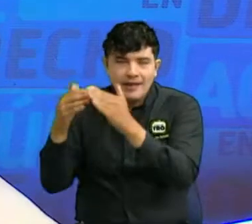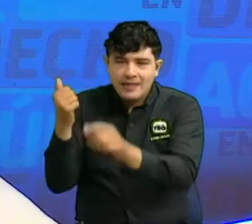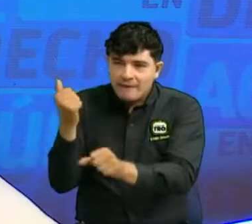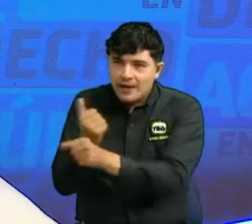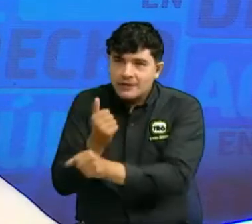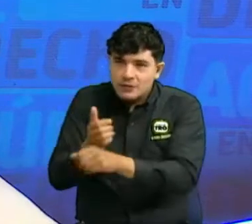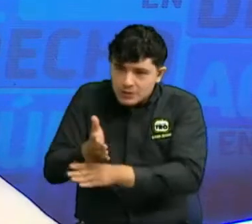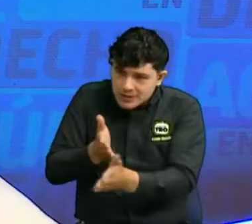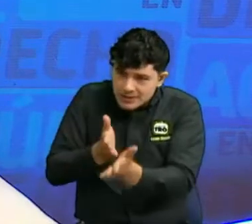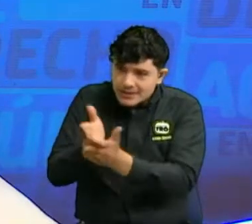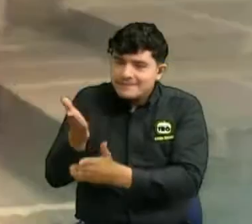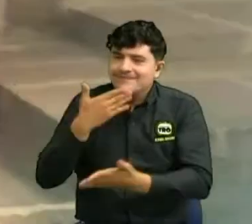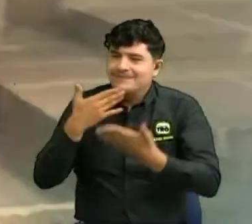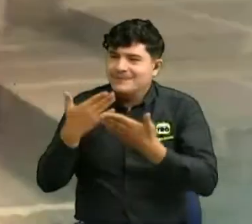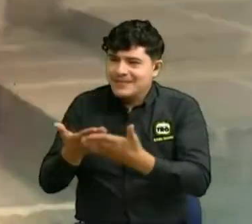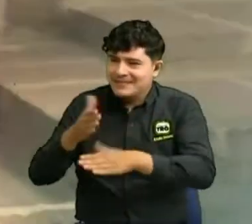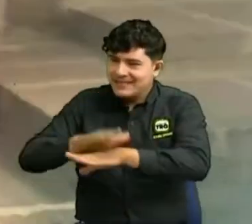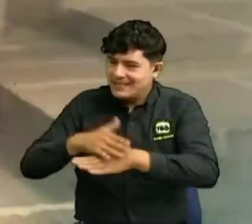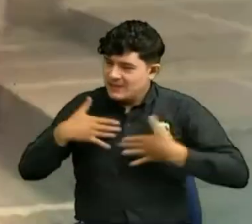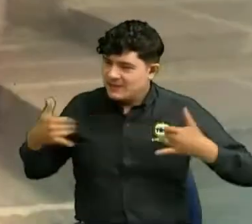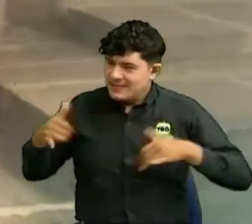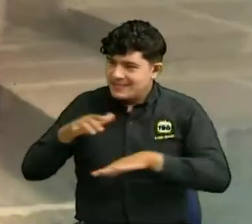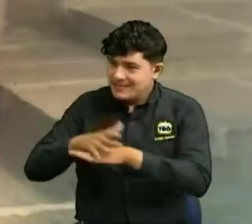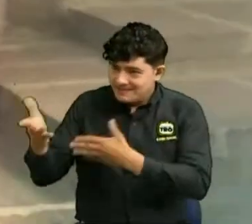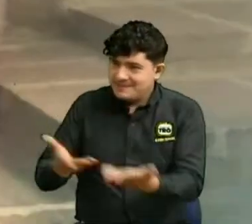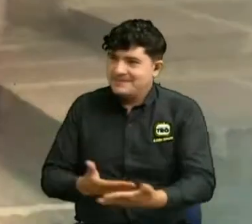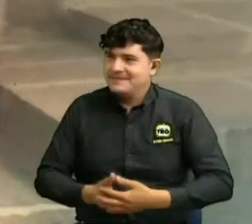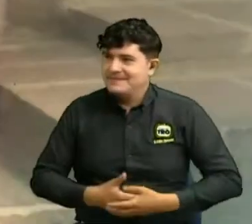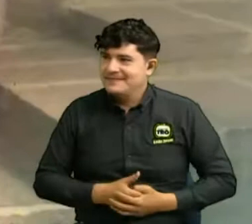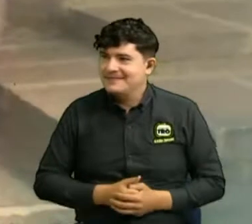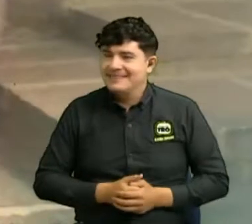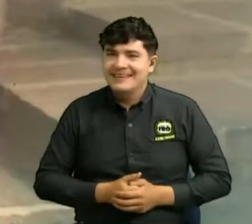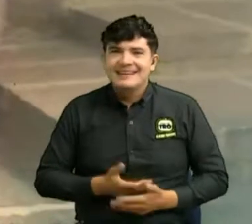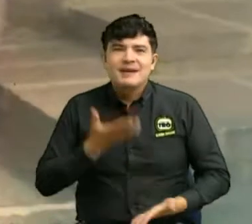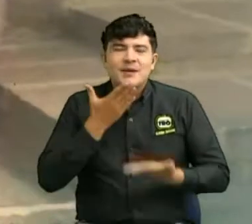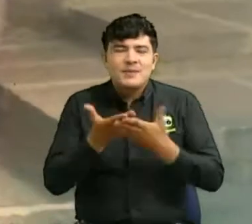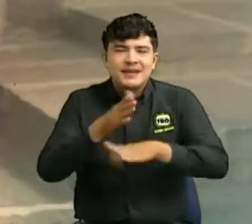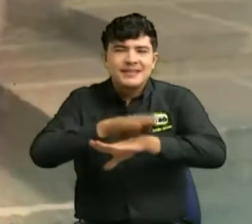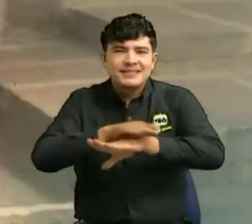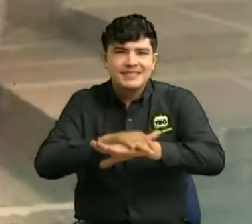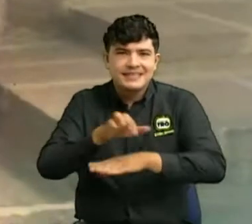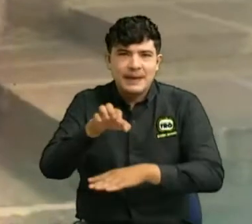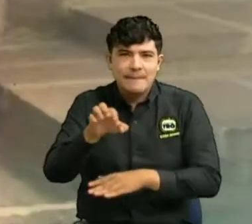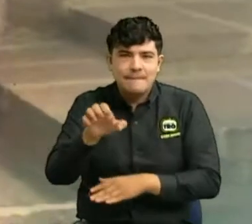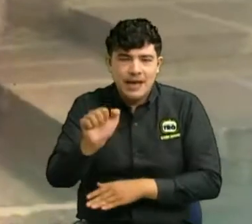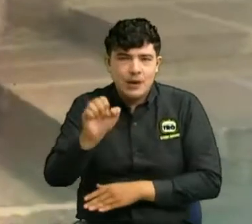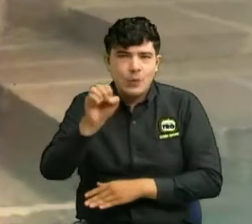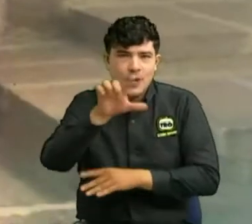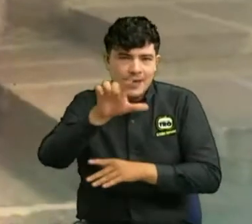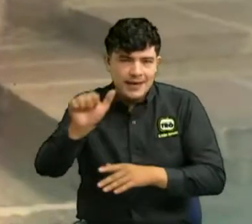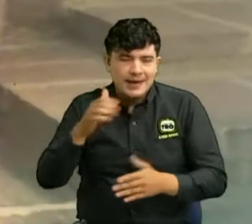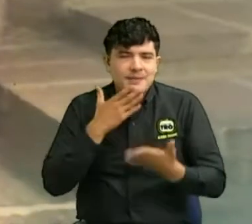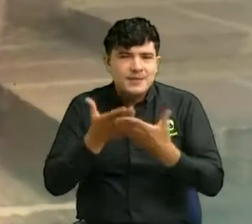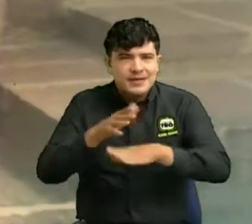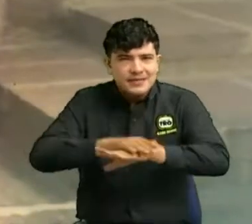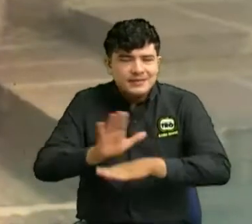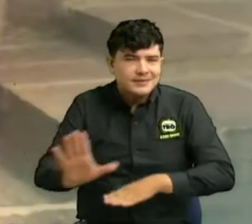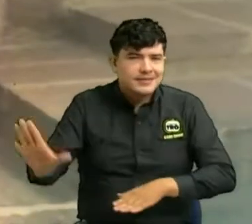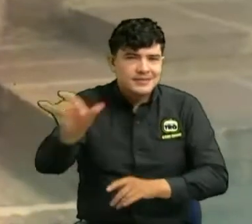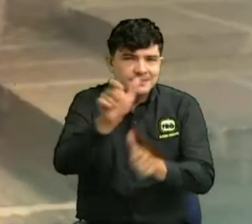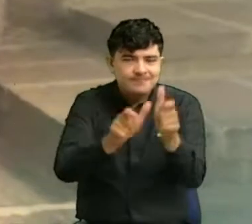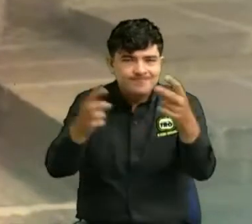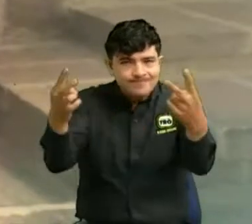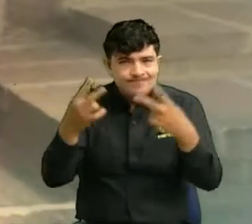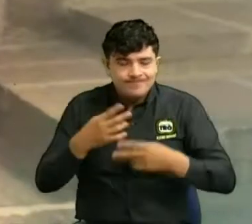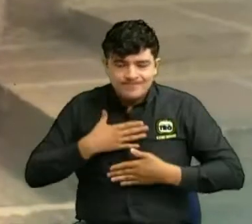tarde y bienvenida a Actúen Derecho. Hola Paola, buenas tardes para todos nuestros televidentes. Reciban un cordial